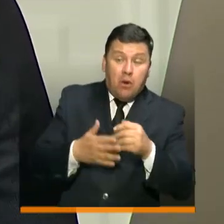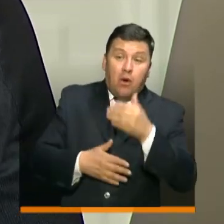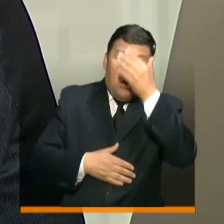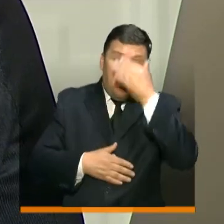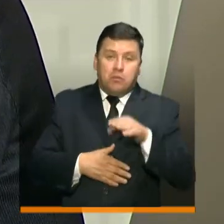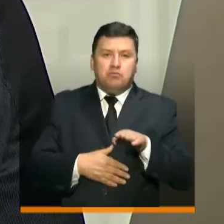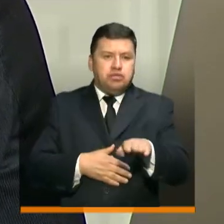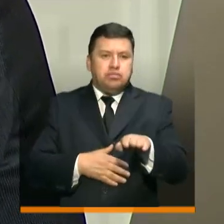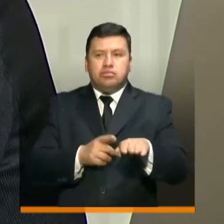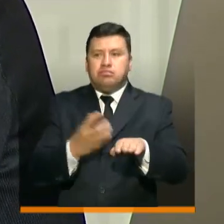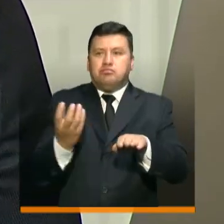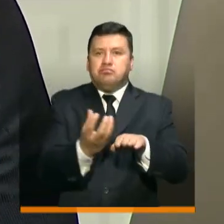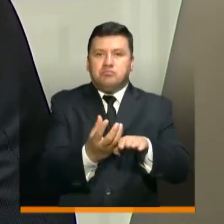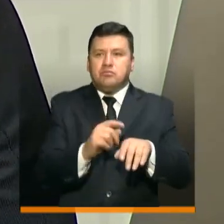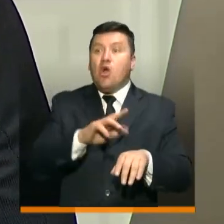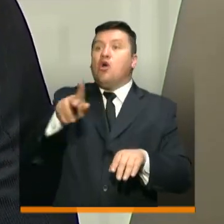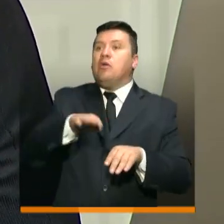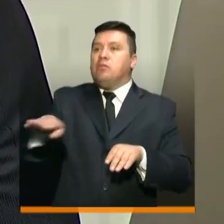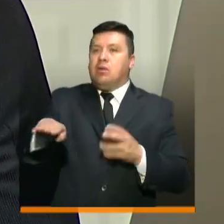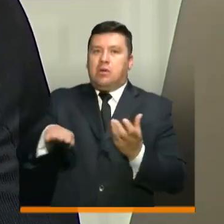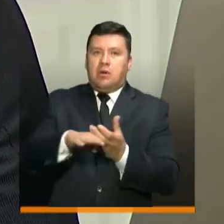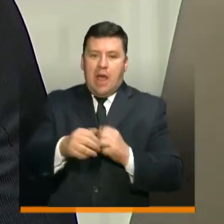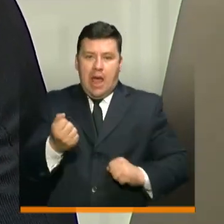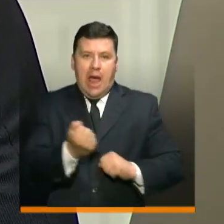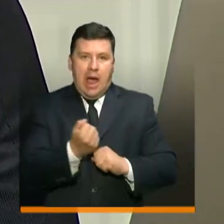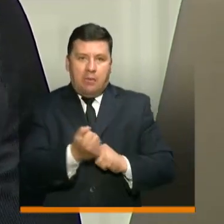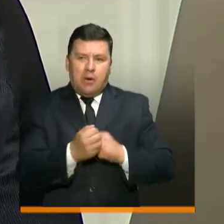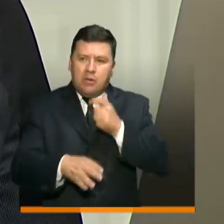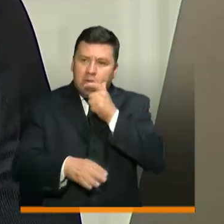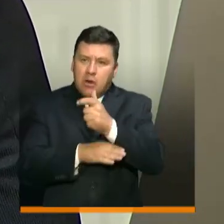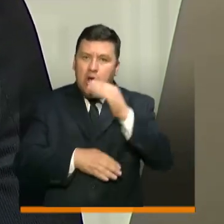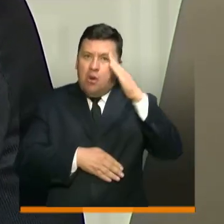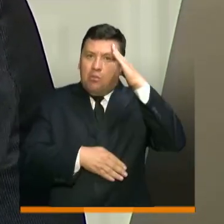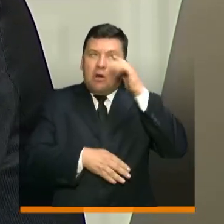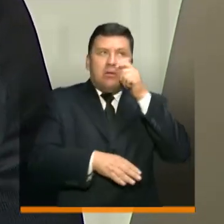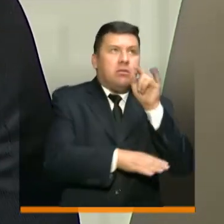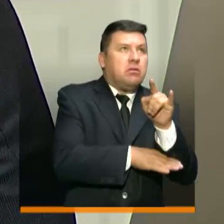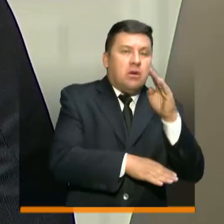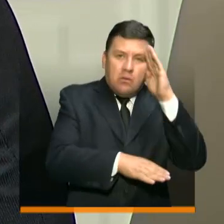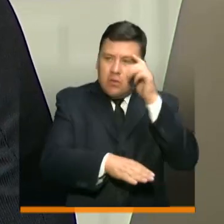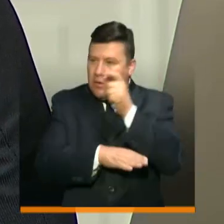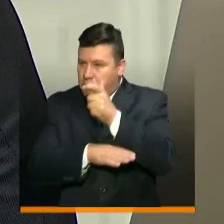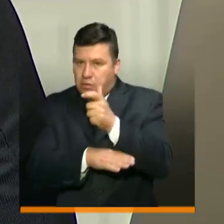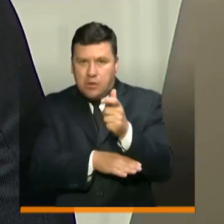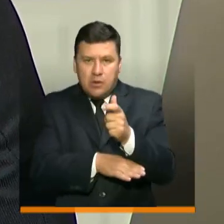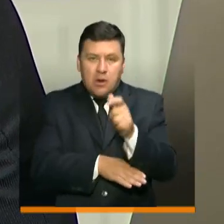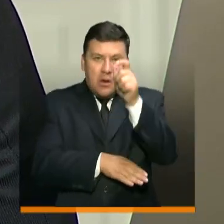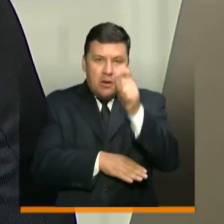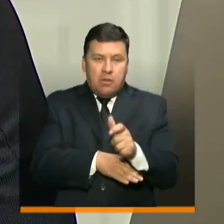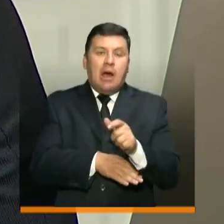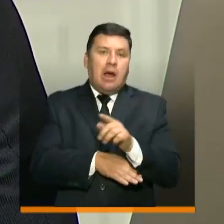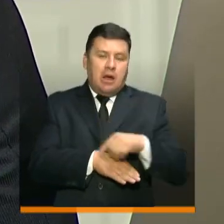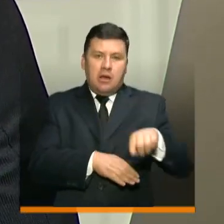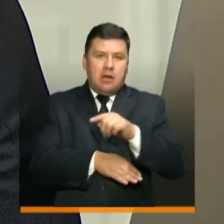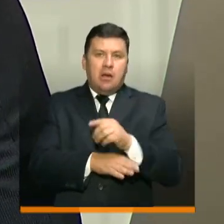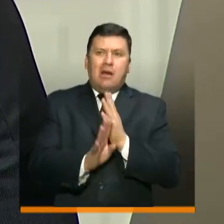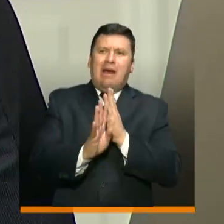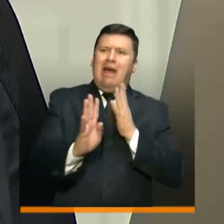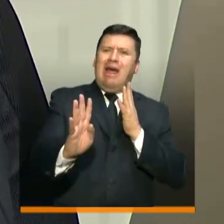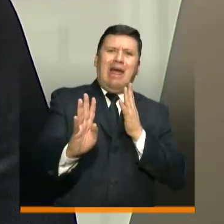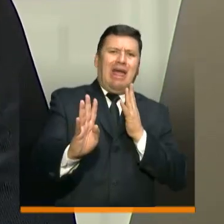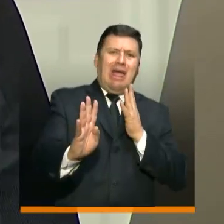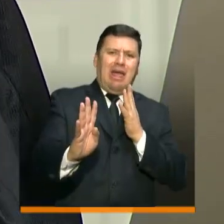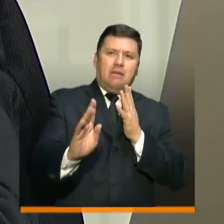en diferentes sectores y se puede hacer apoyo con monitoreo con la policía para que la ocupación de las plataformas y las filas